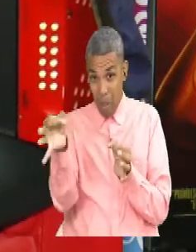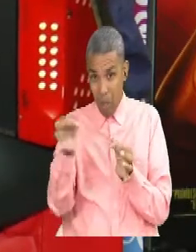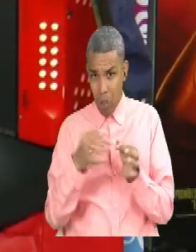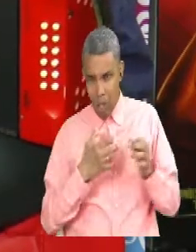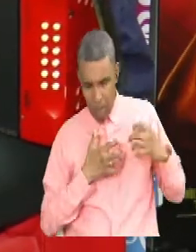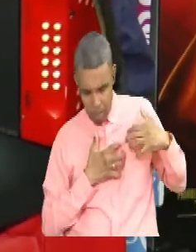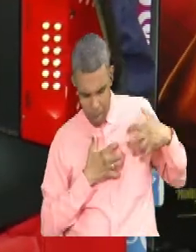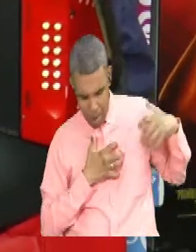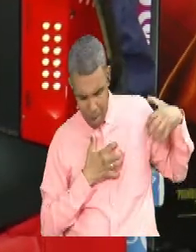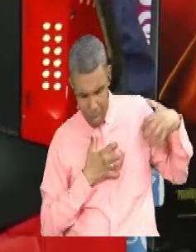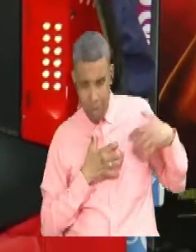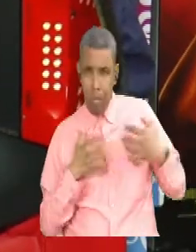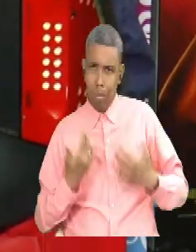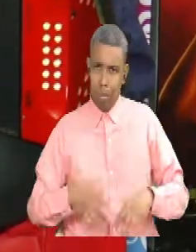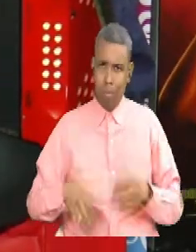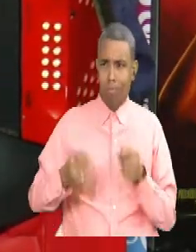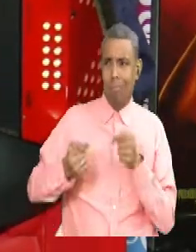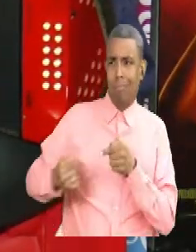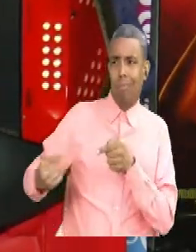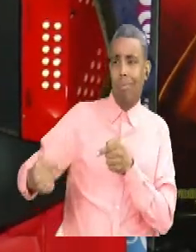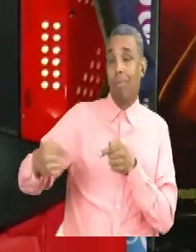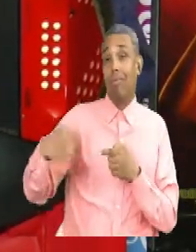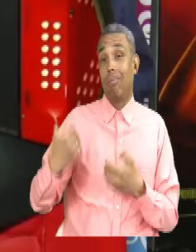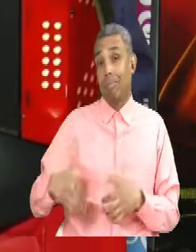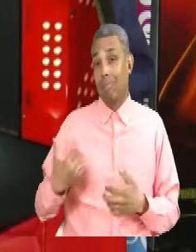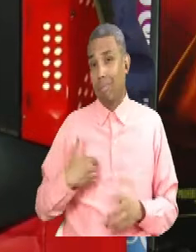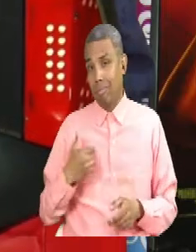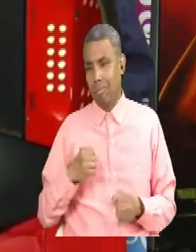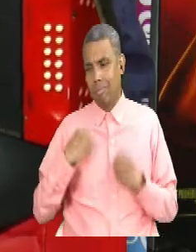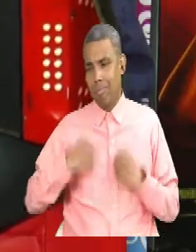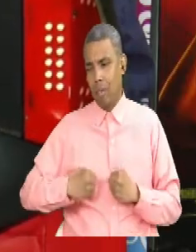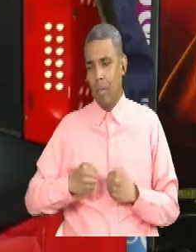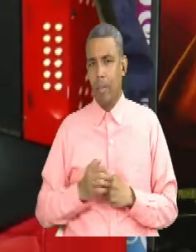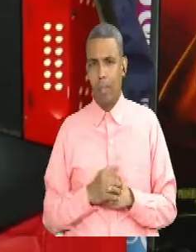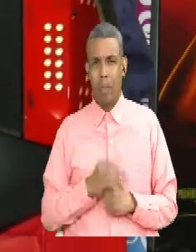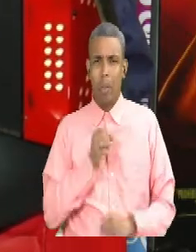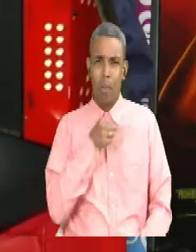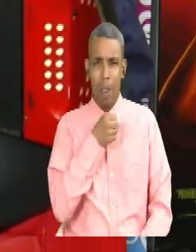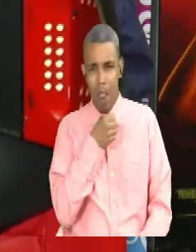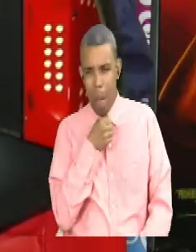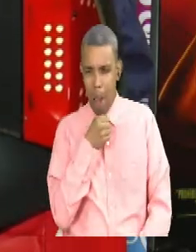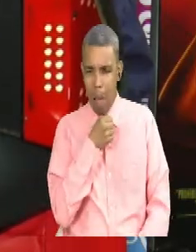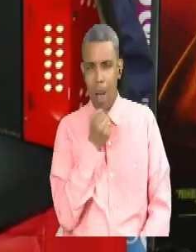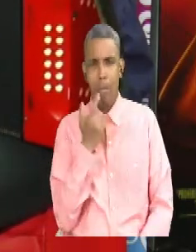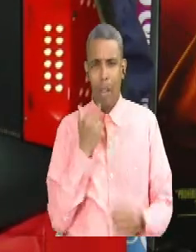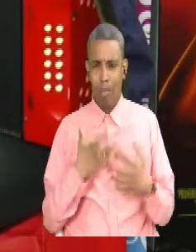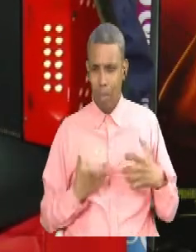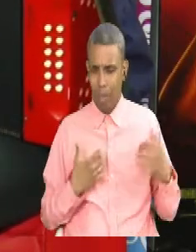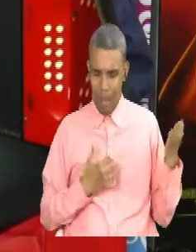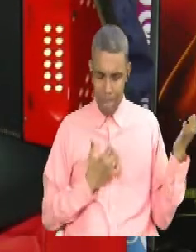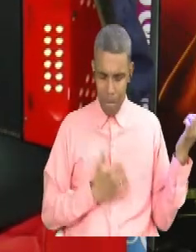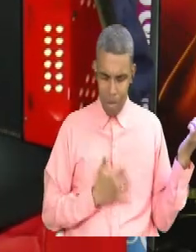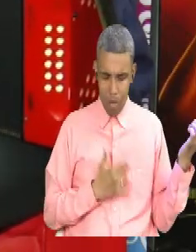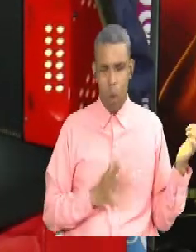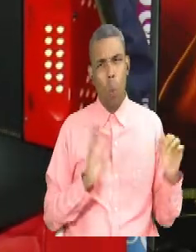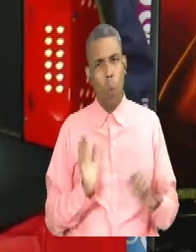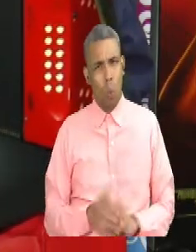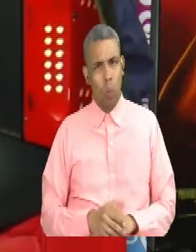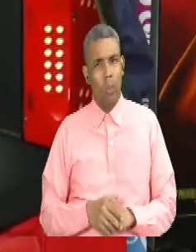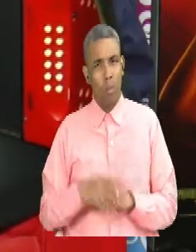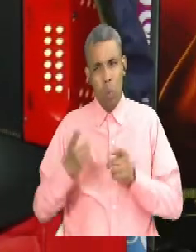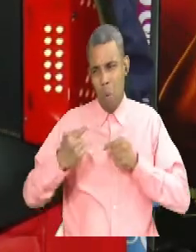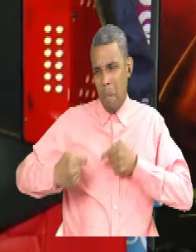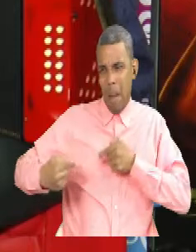siempre encuentra muchísima competencia porque es que hay demasiada gente muy buena, tanto el cantante como el acordeonero como el bajista, en todo hay mucha competencia,